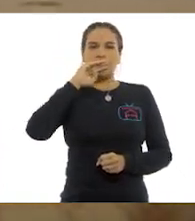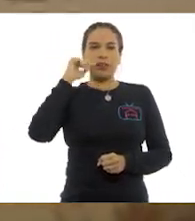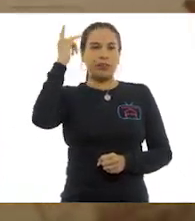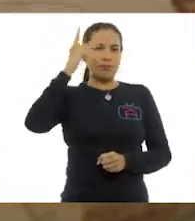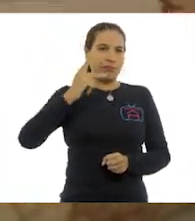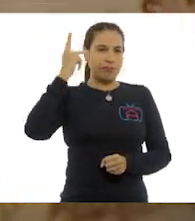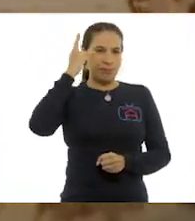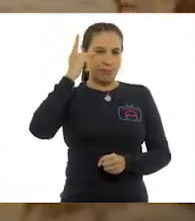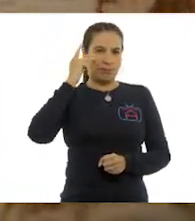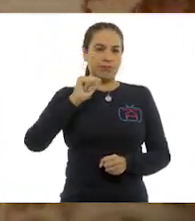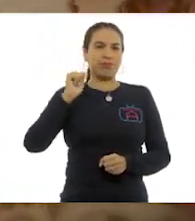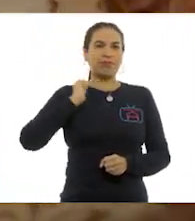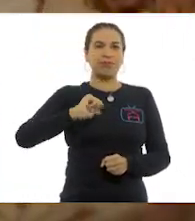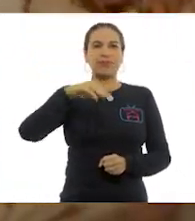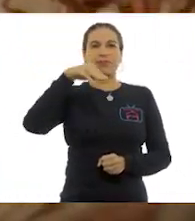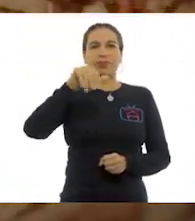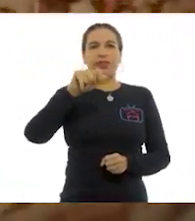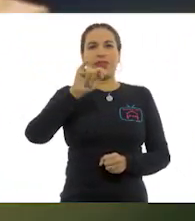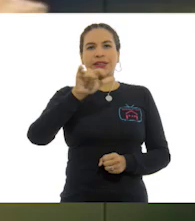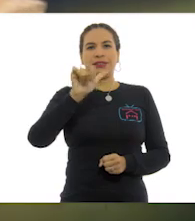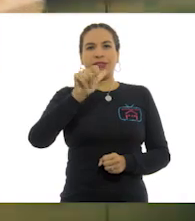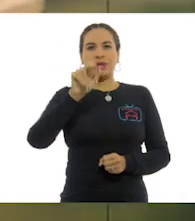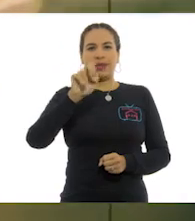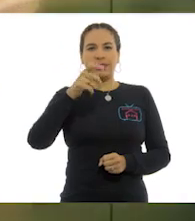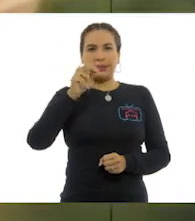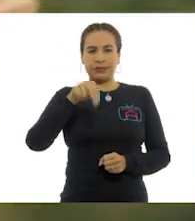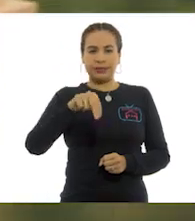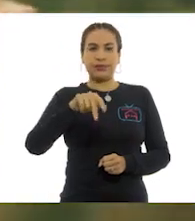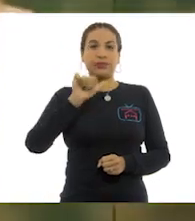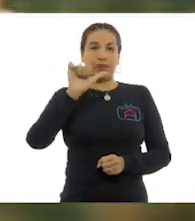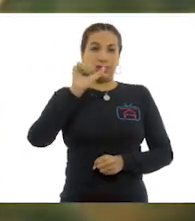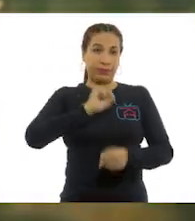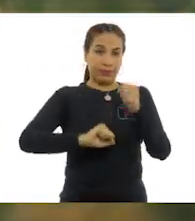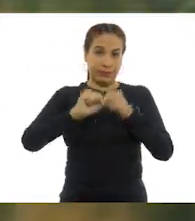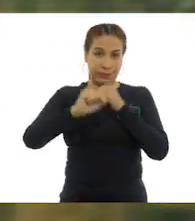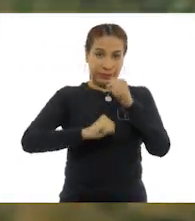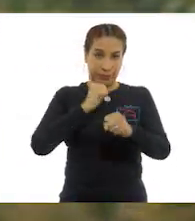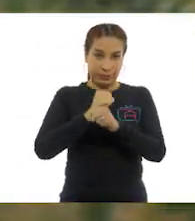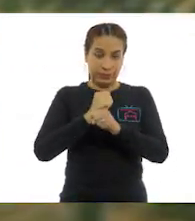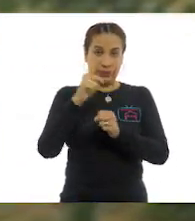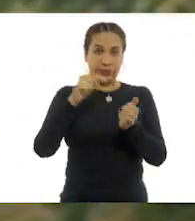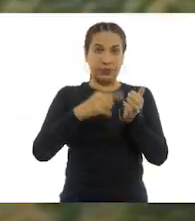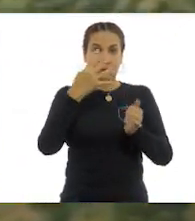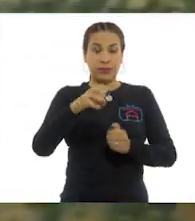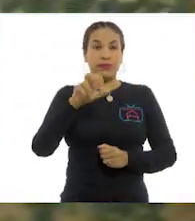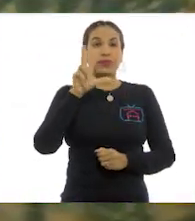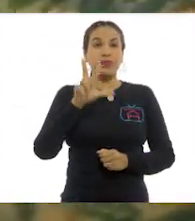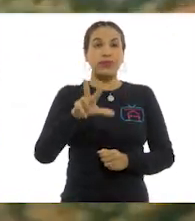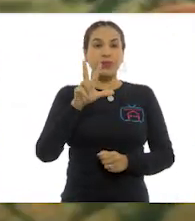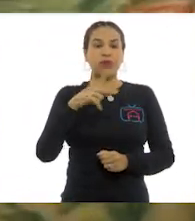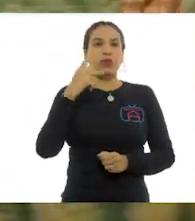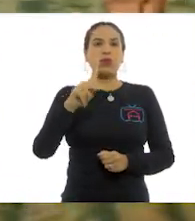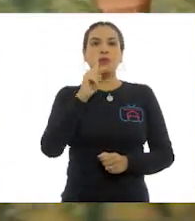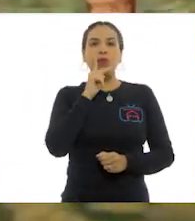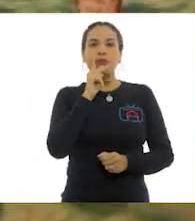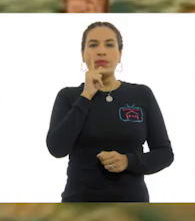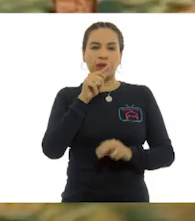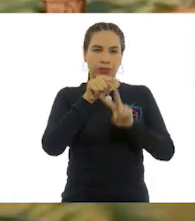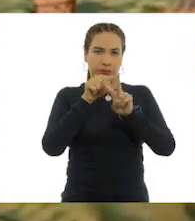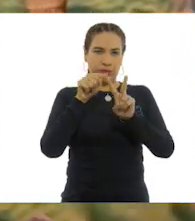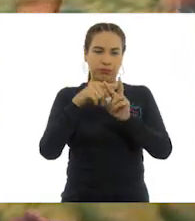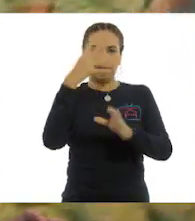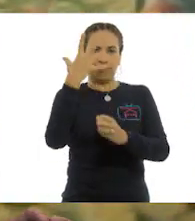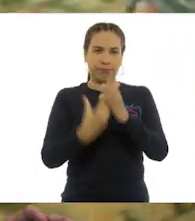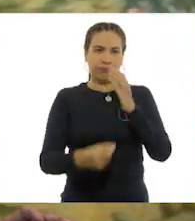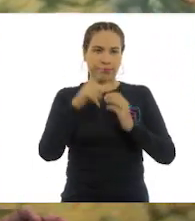mexica que se llamaba Matlaltzihuatzin. Cuando tenía 16 años, en 1418, su papá y él tuvieron que